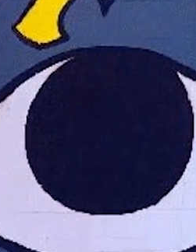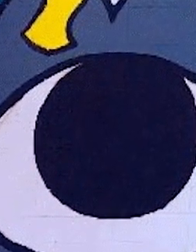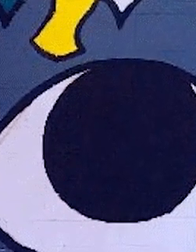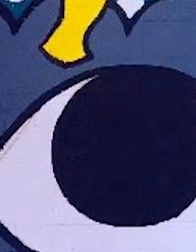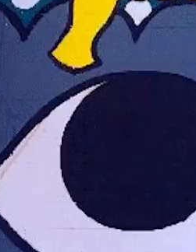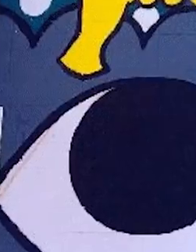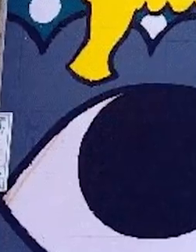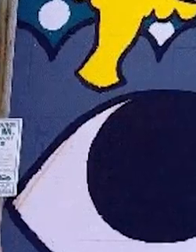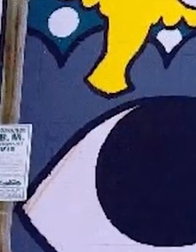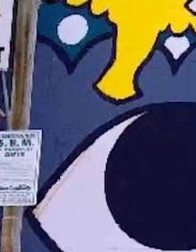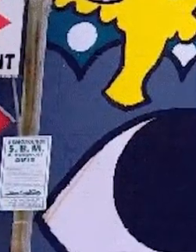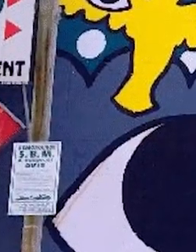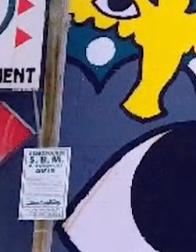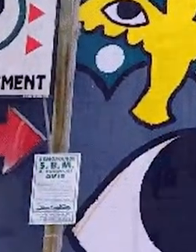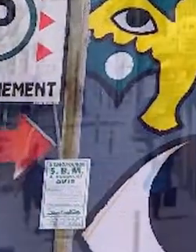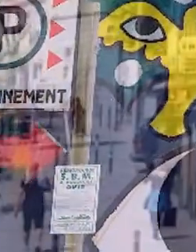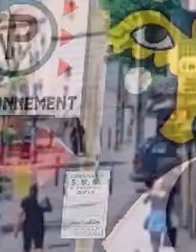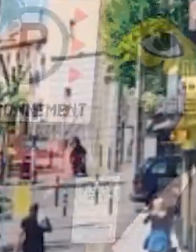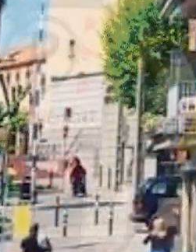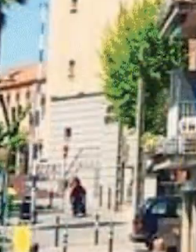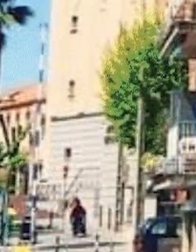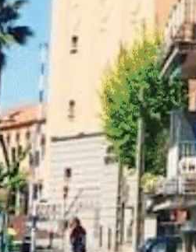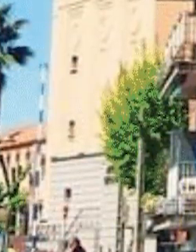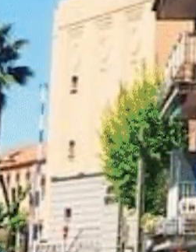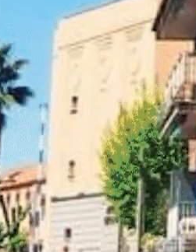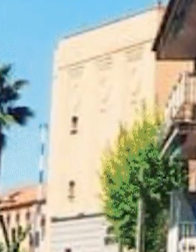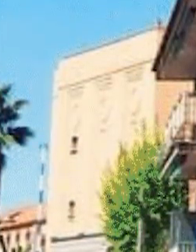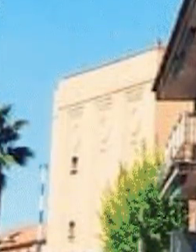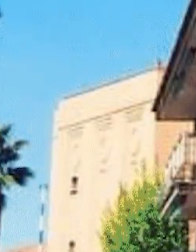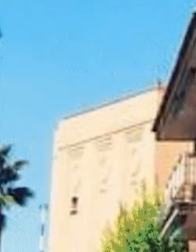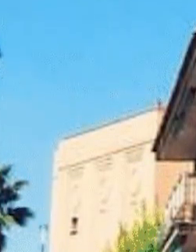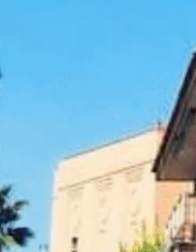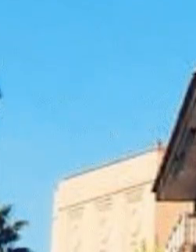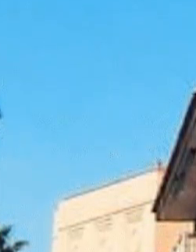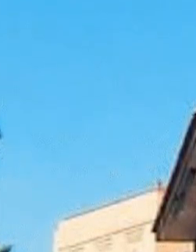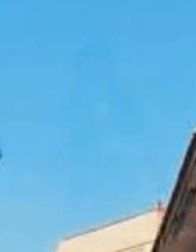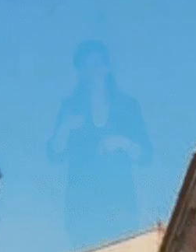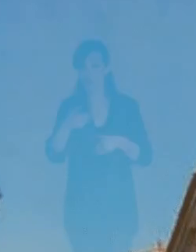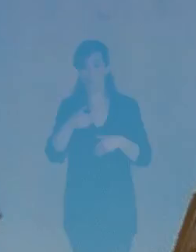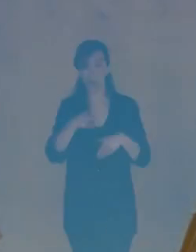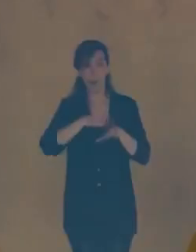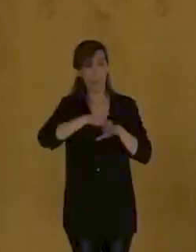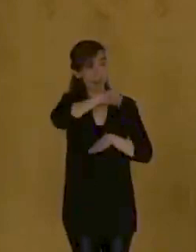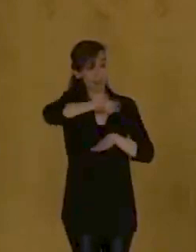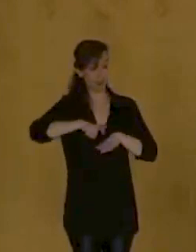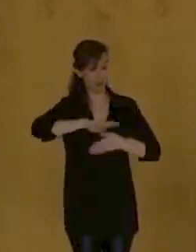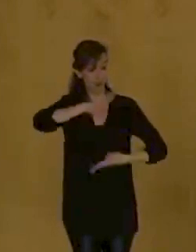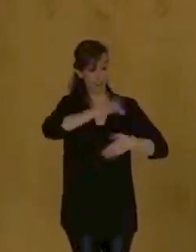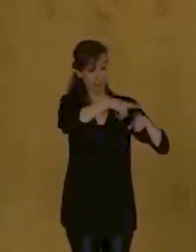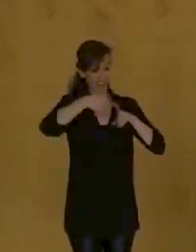y luchando porque existan más sitios, ¿no? Más espacios donde las personas con capacidades diferentes